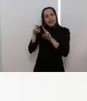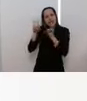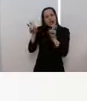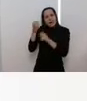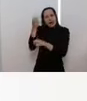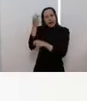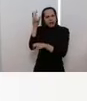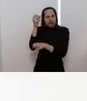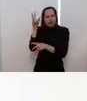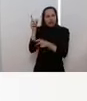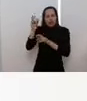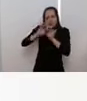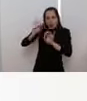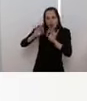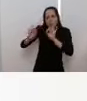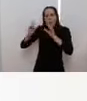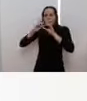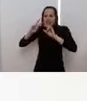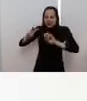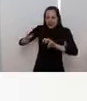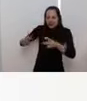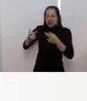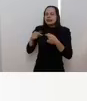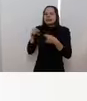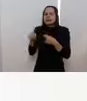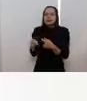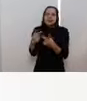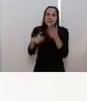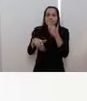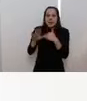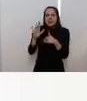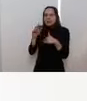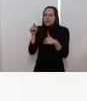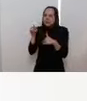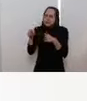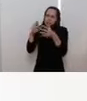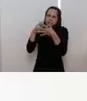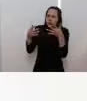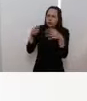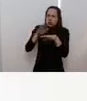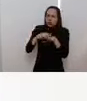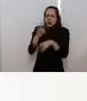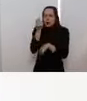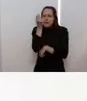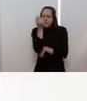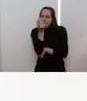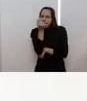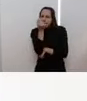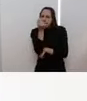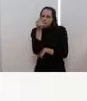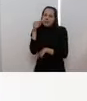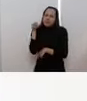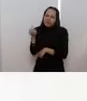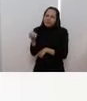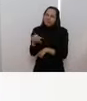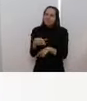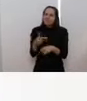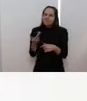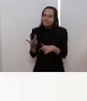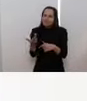más generado es por la rigurosidad que se ha tenido que